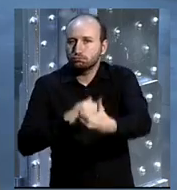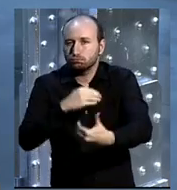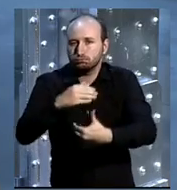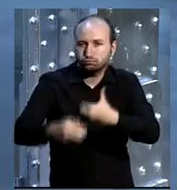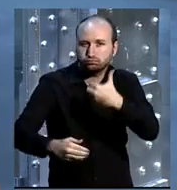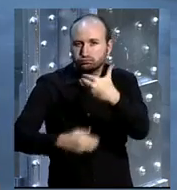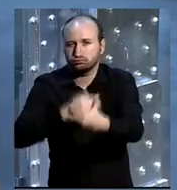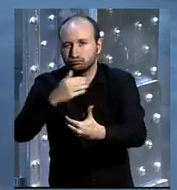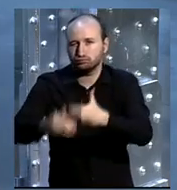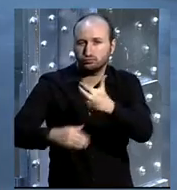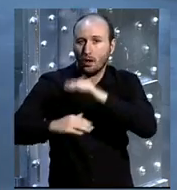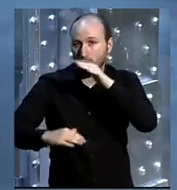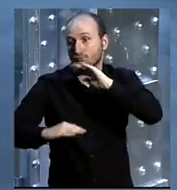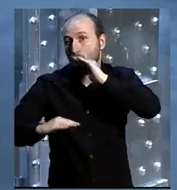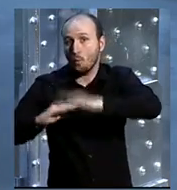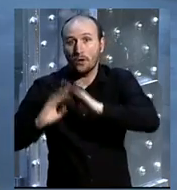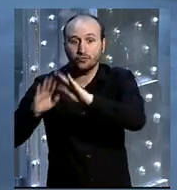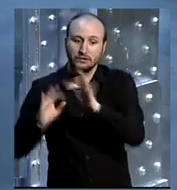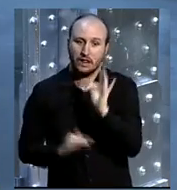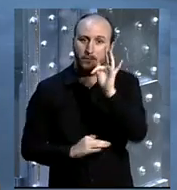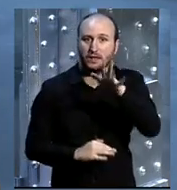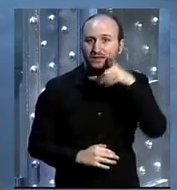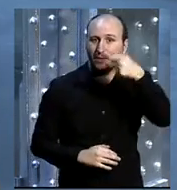y de alguna manera no contribuyen